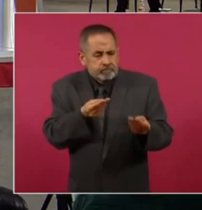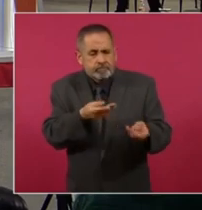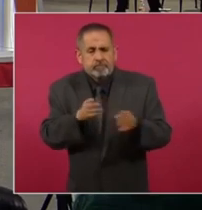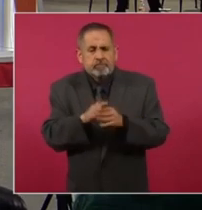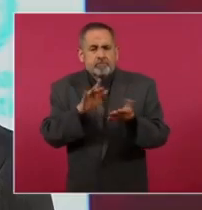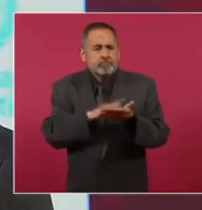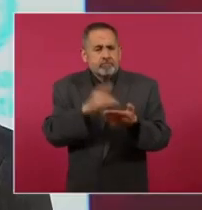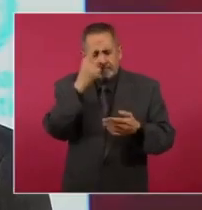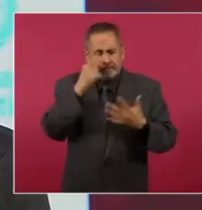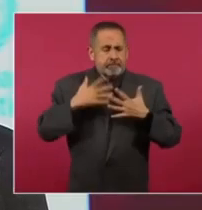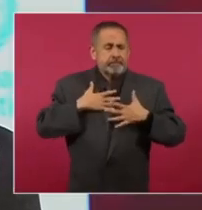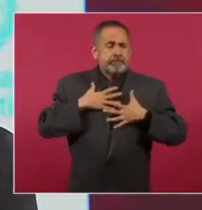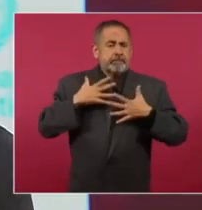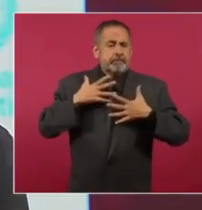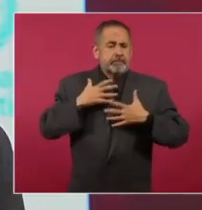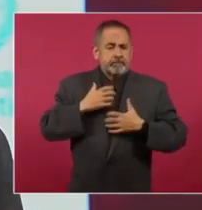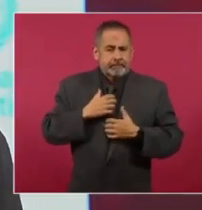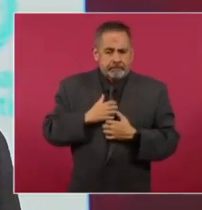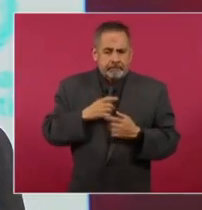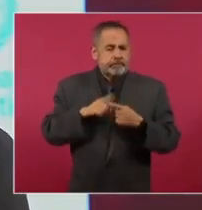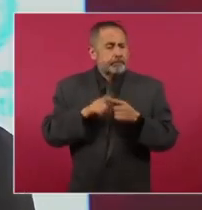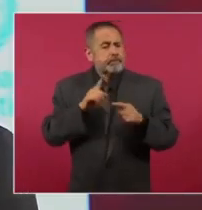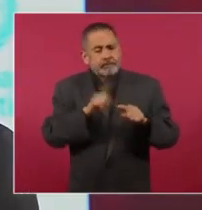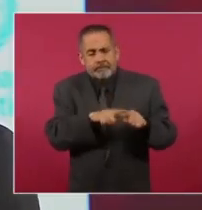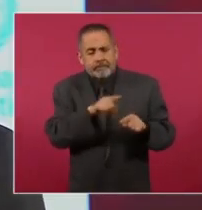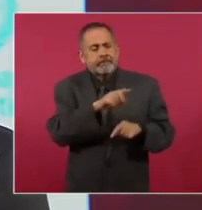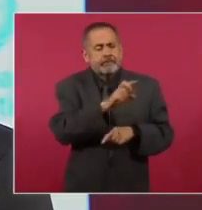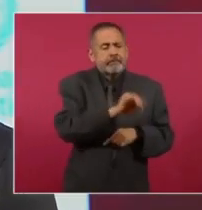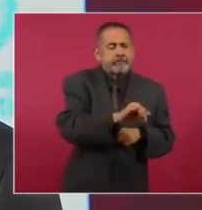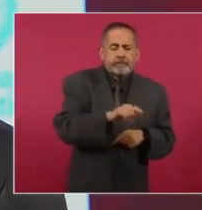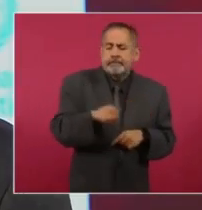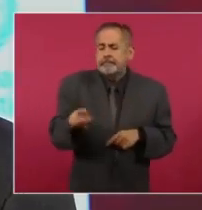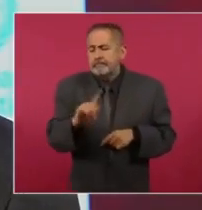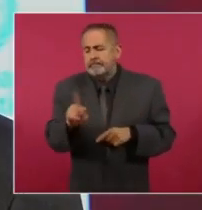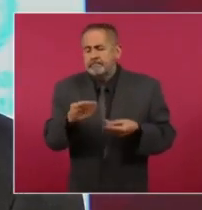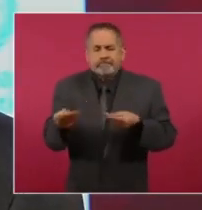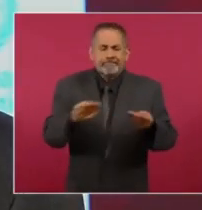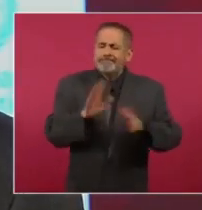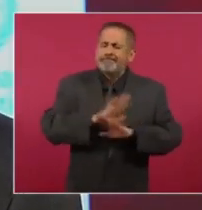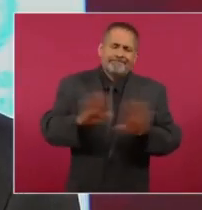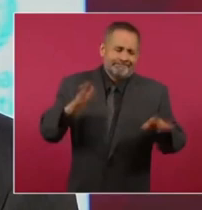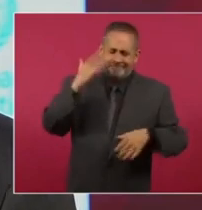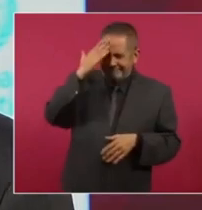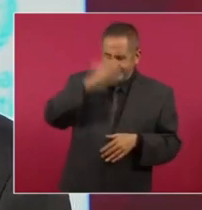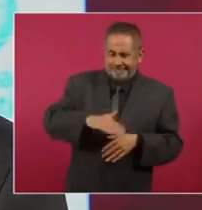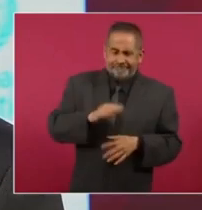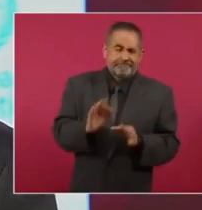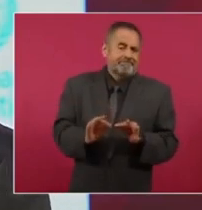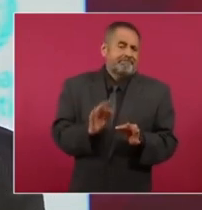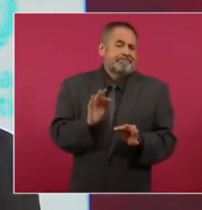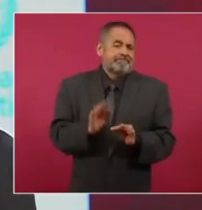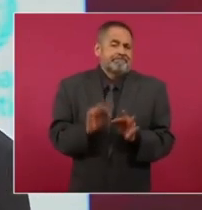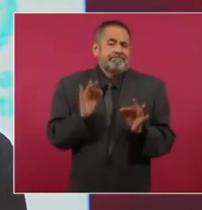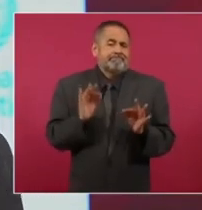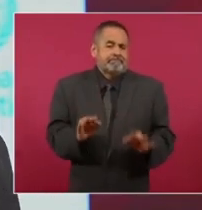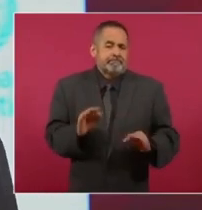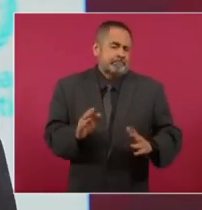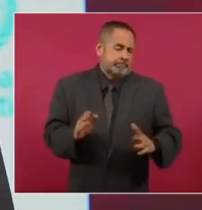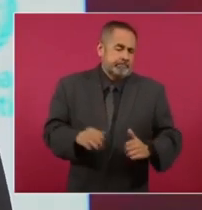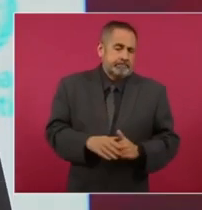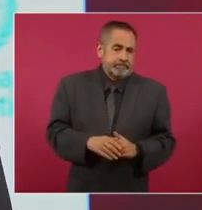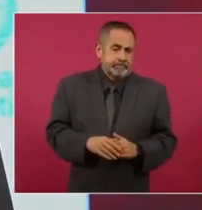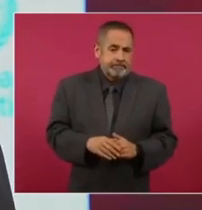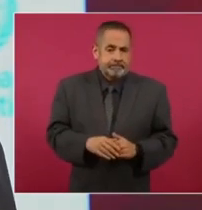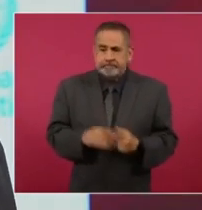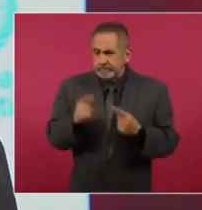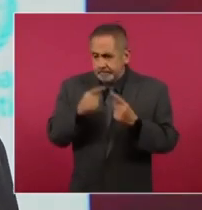medicamentos antiinflamatorios, esteroides, a quién no, etcétera, etcétera, etcétera. El punto es que estas características se